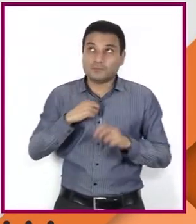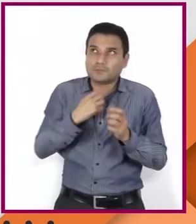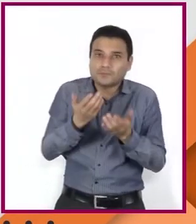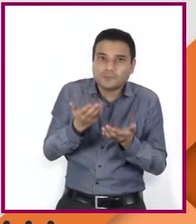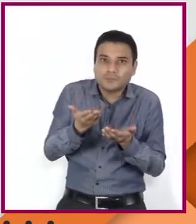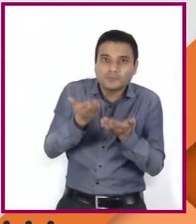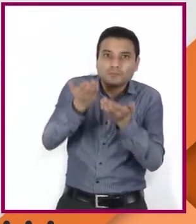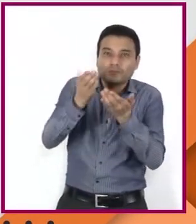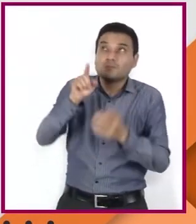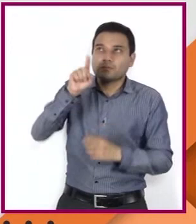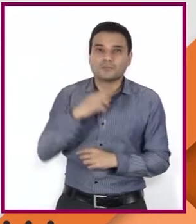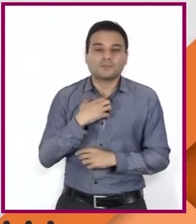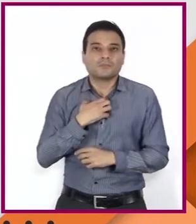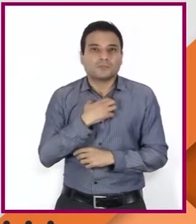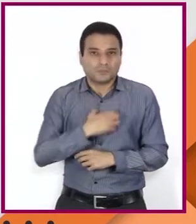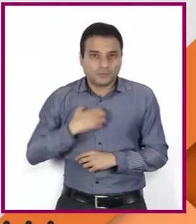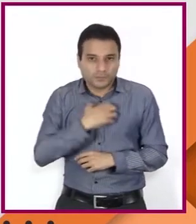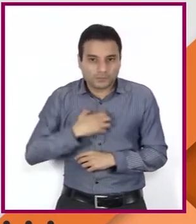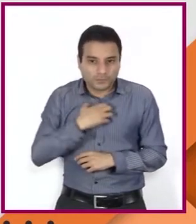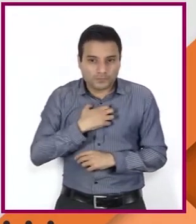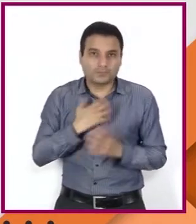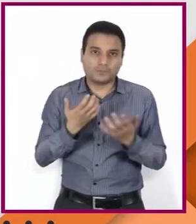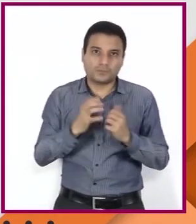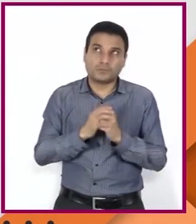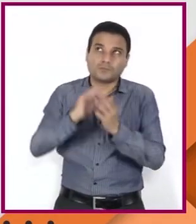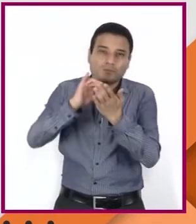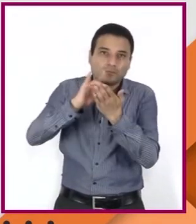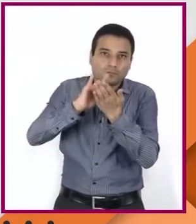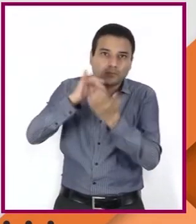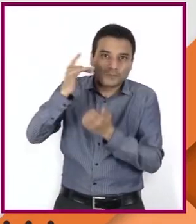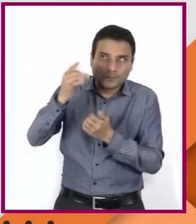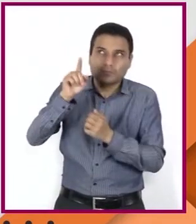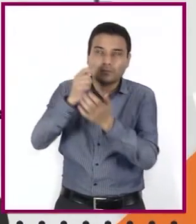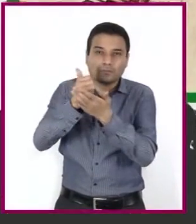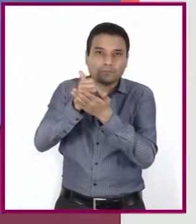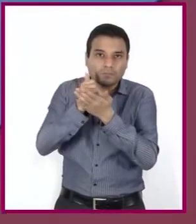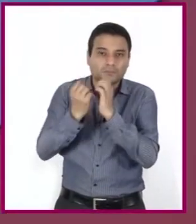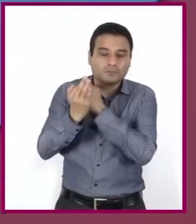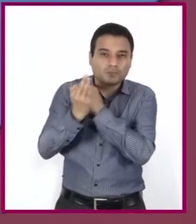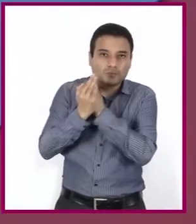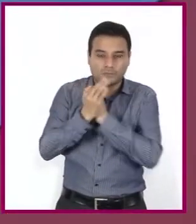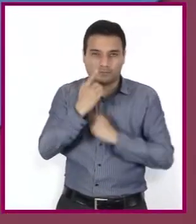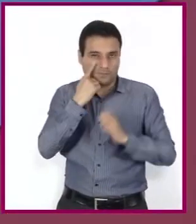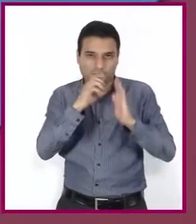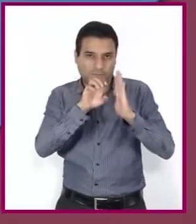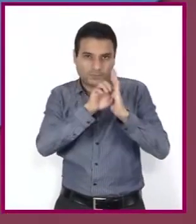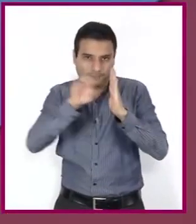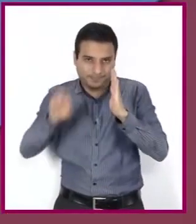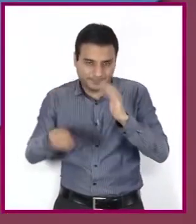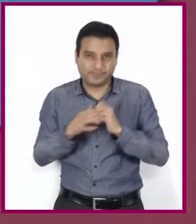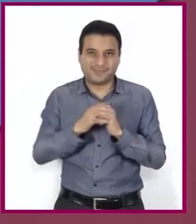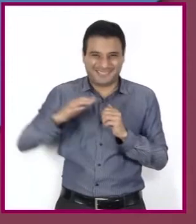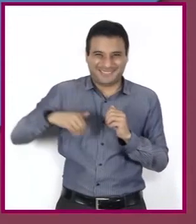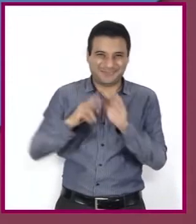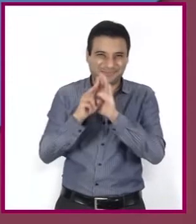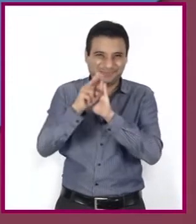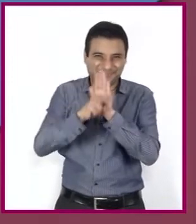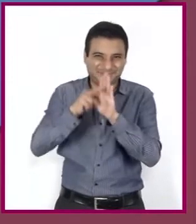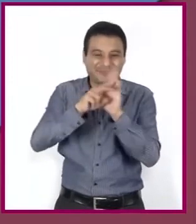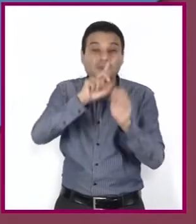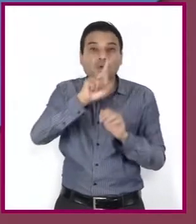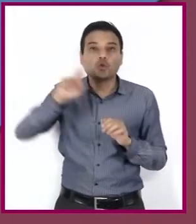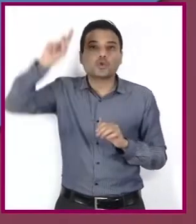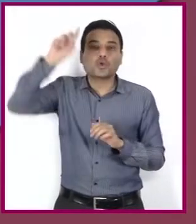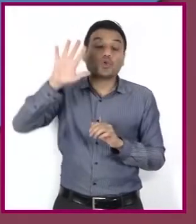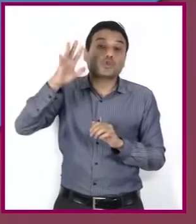vivos, a manera de pago por el hecho de mantener con vida a la humanidad. Por ejemplo, el caso del sol, como vimos en el video, el cual se